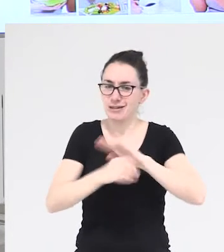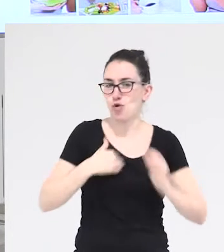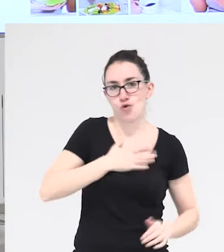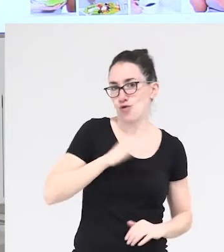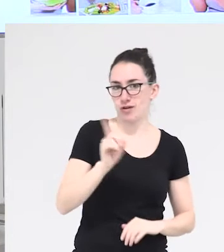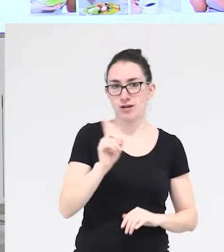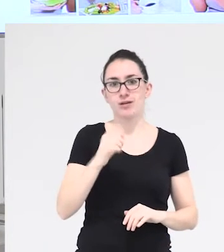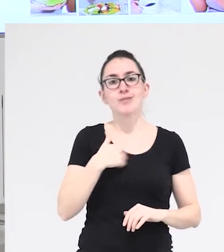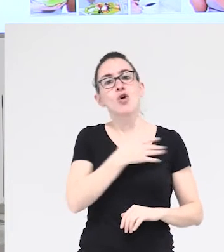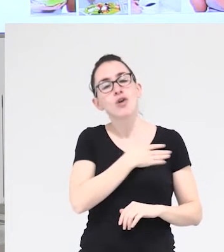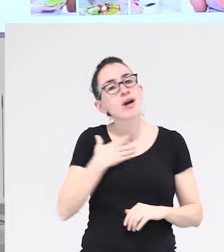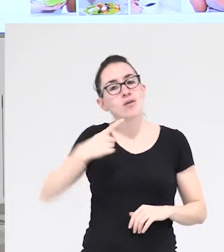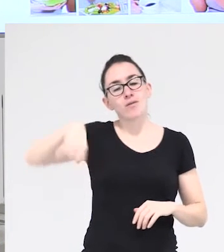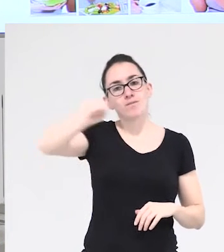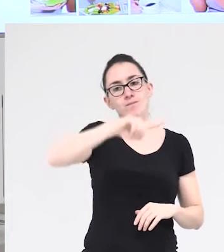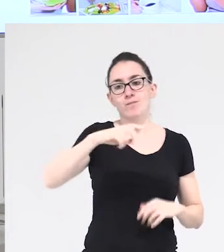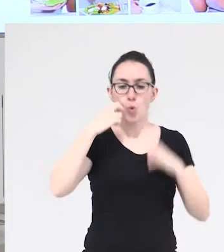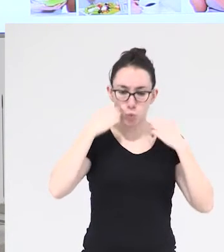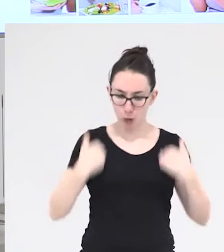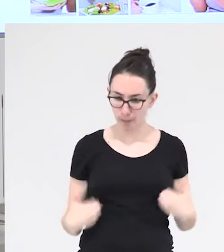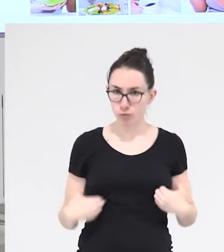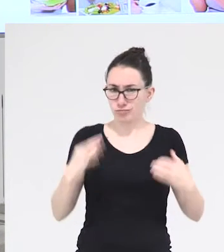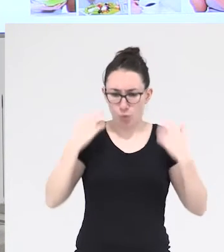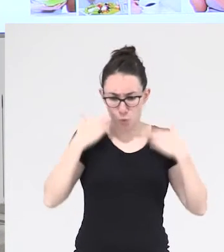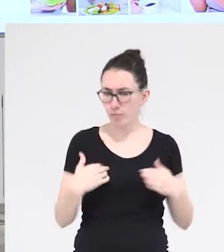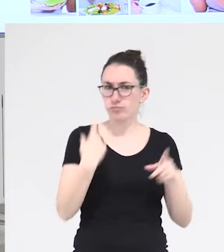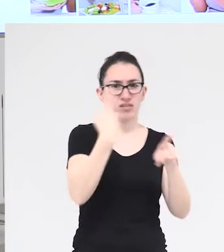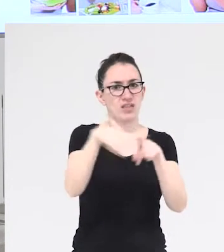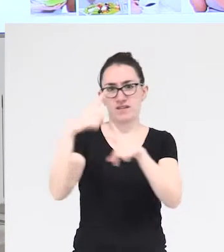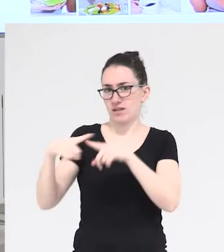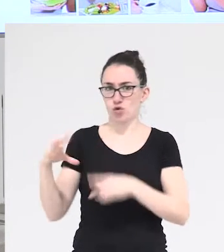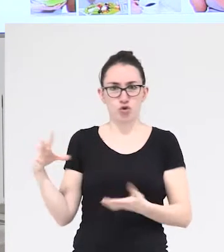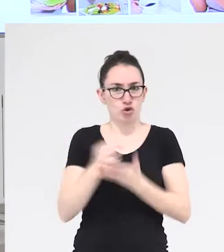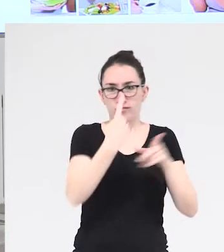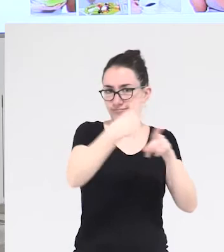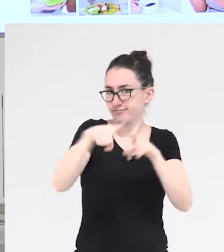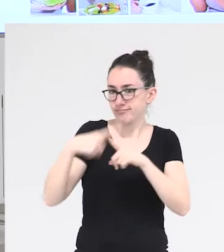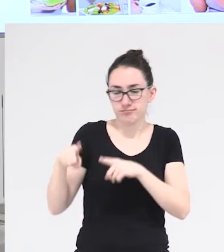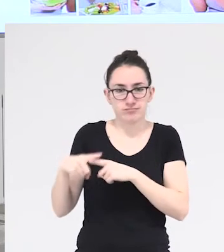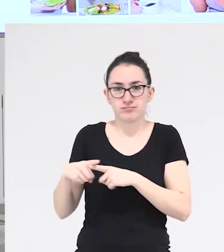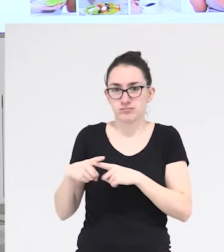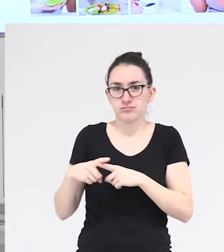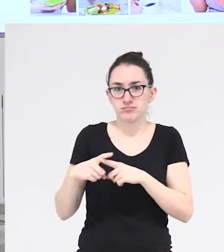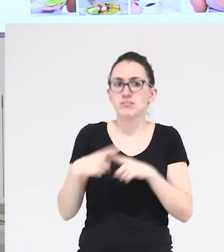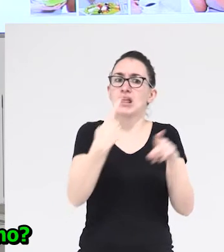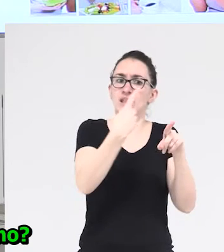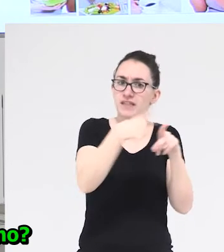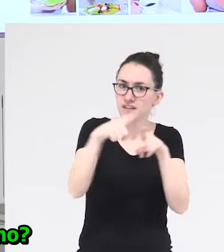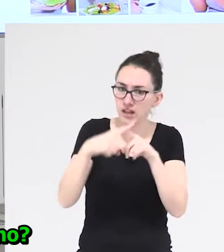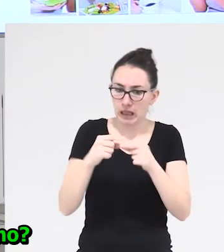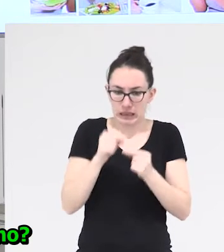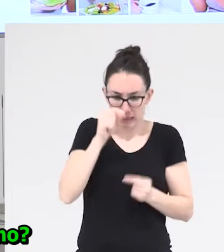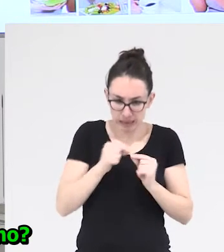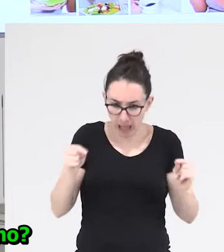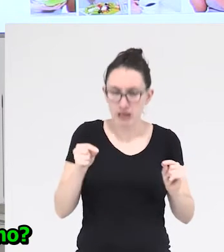sí que quiero abogar porque los cuerpos somos cuerpos distintos todos, y es posible vivirlos en distintas tallas y en toda